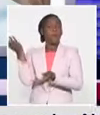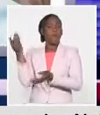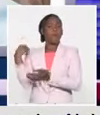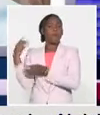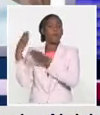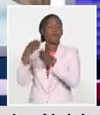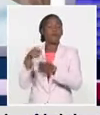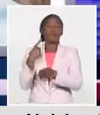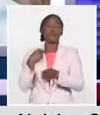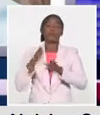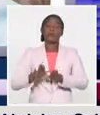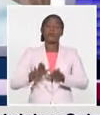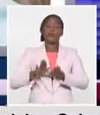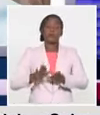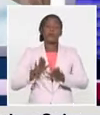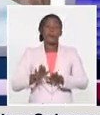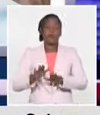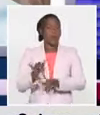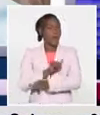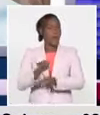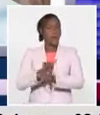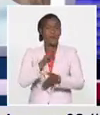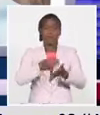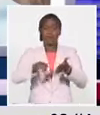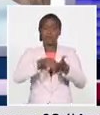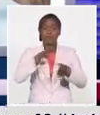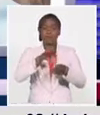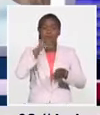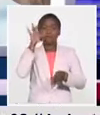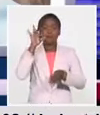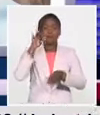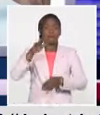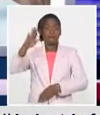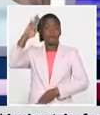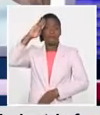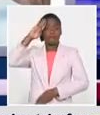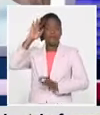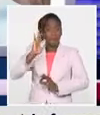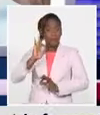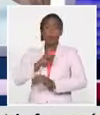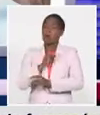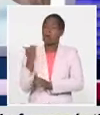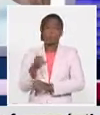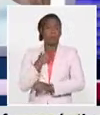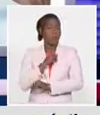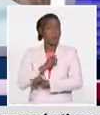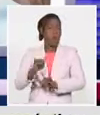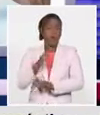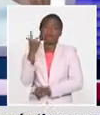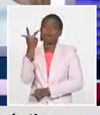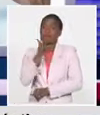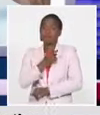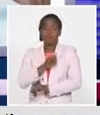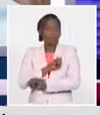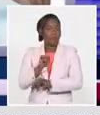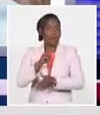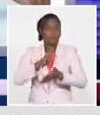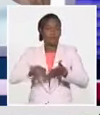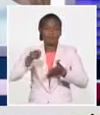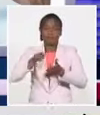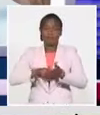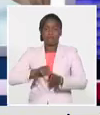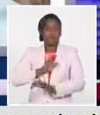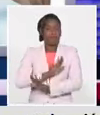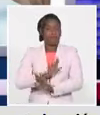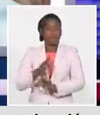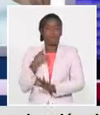las elecciones votó, exactamente igual nosotros entonces se vacunó. Es cuando incluimos a cada uno de los individuos que